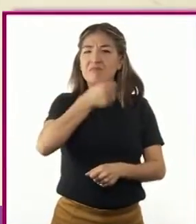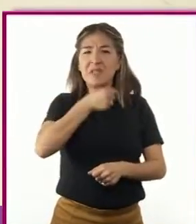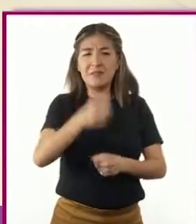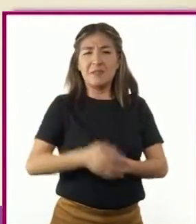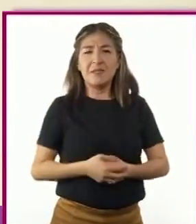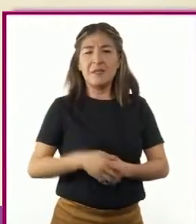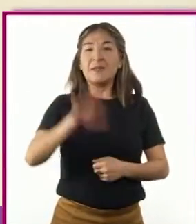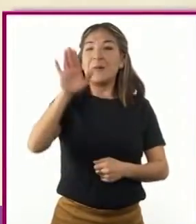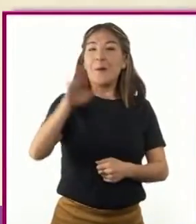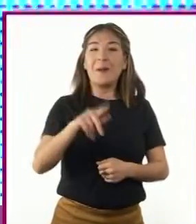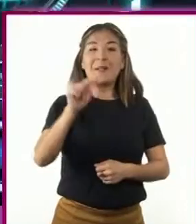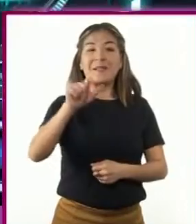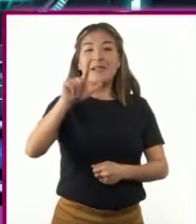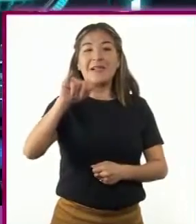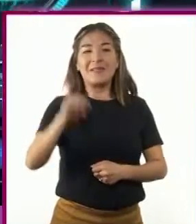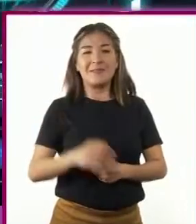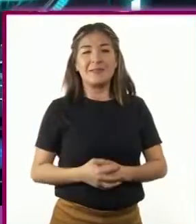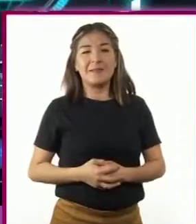Estlali.